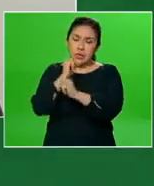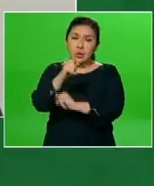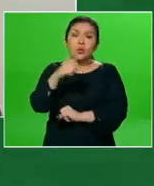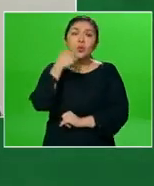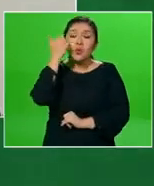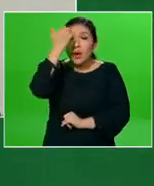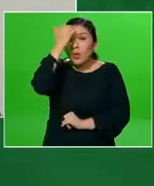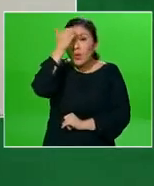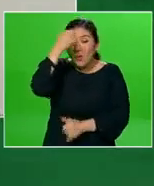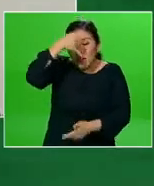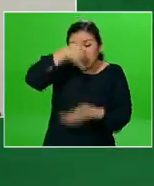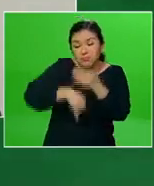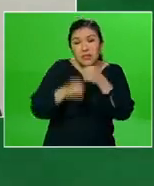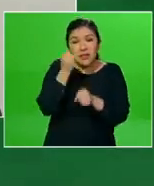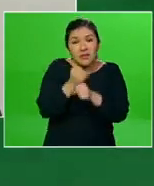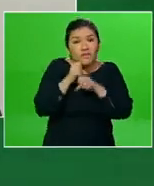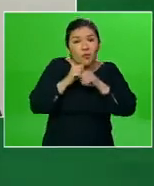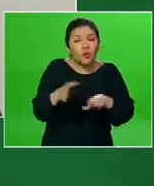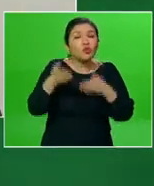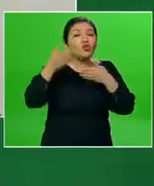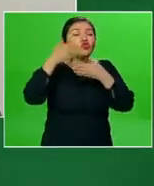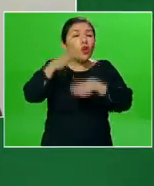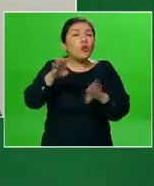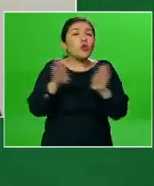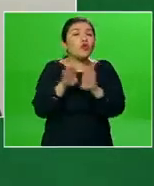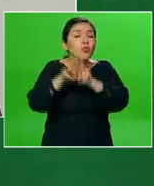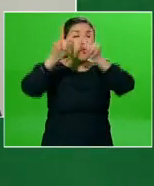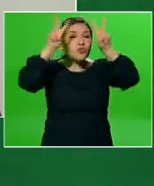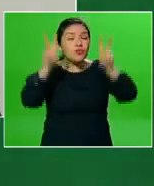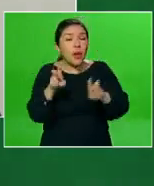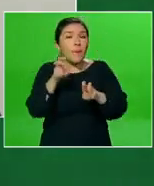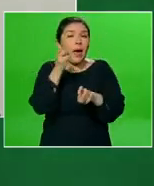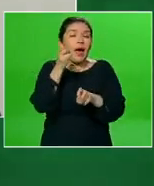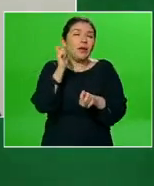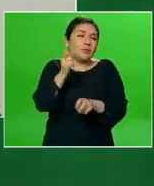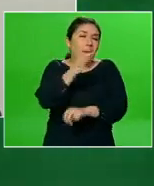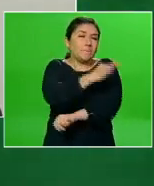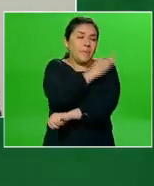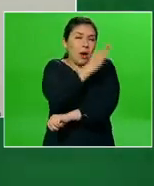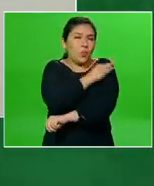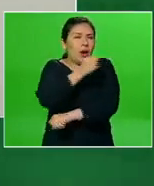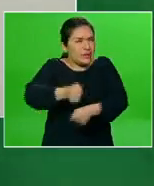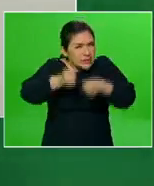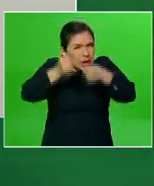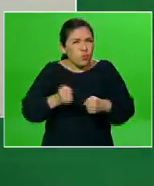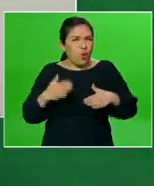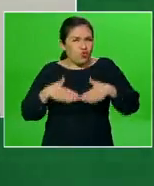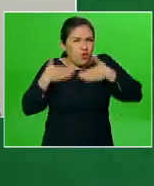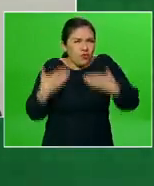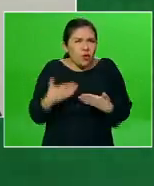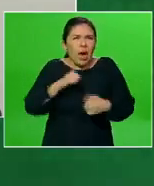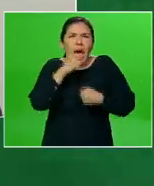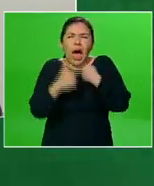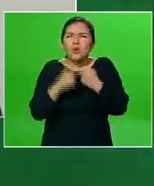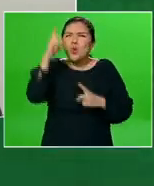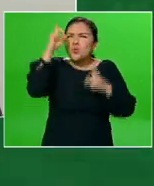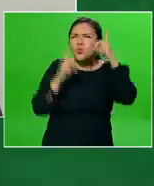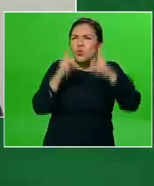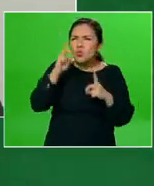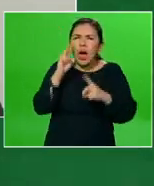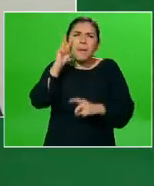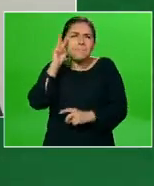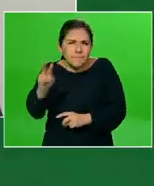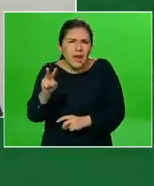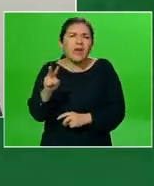tener información veraz información directa en la cual puede y confiar y salir inclusive de dudas e